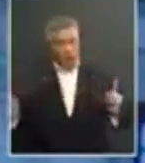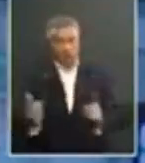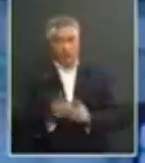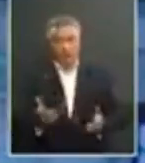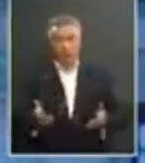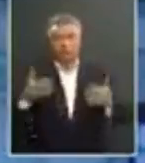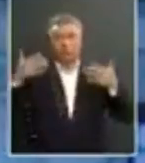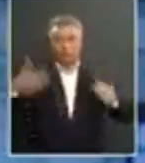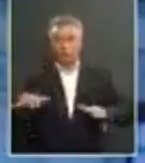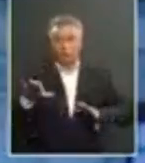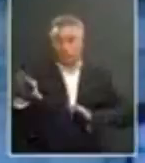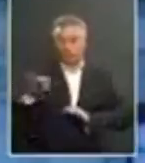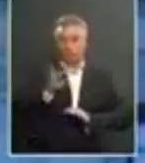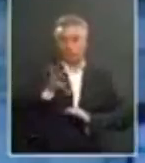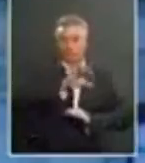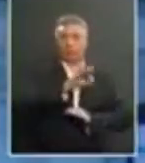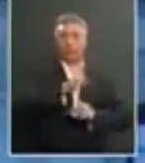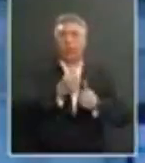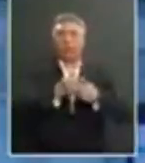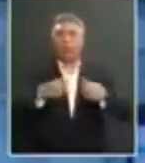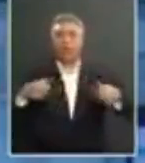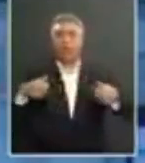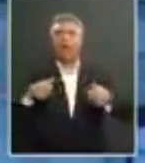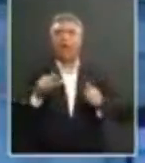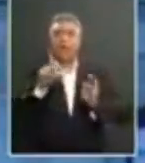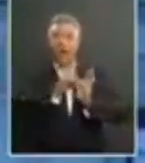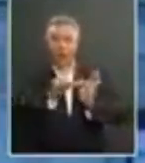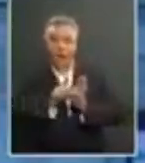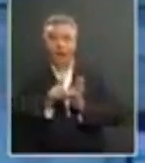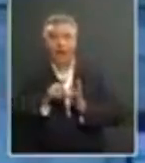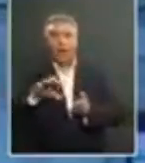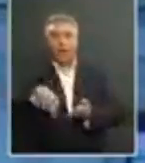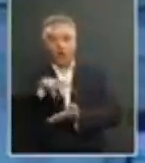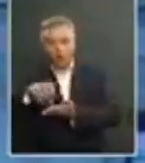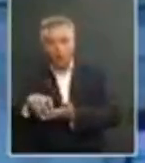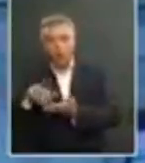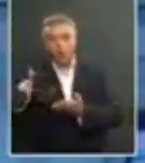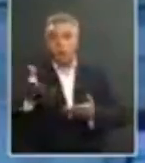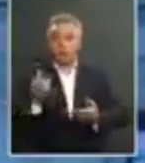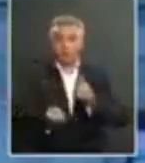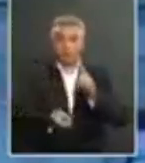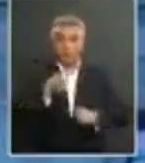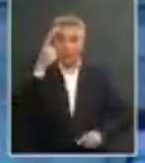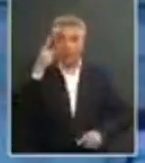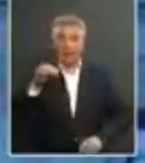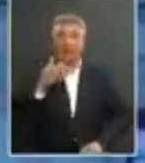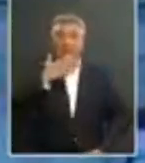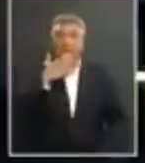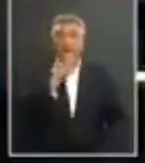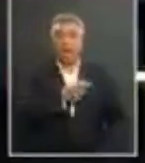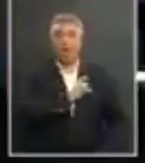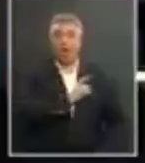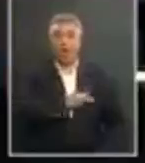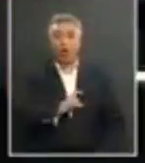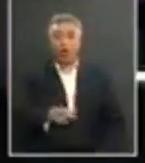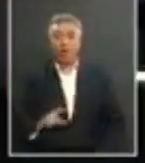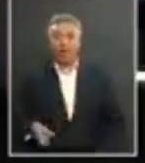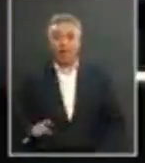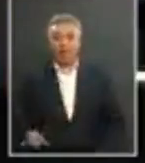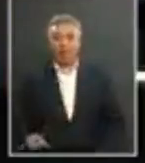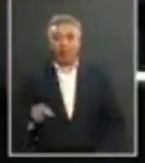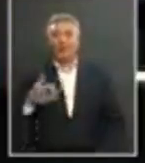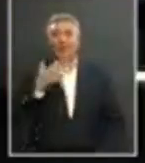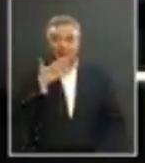de elegir autoridades locales, comunales, regionales, por primera vez gobernadoras y gobernadores regionales. Se eligió una convención constitucional